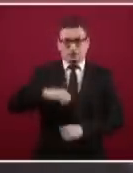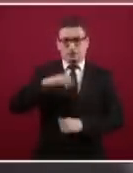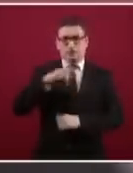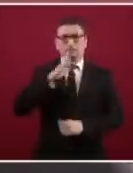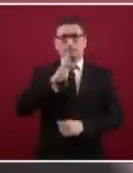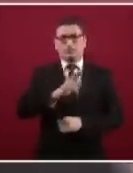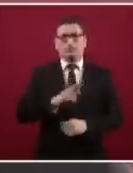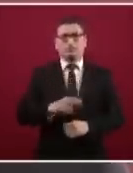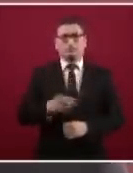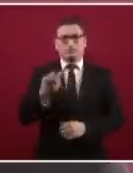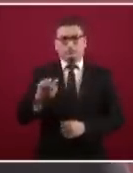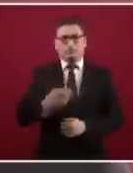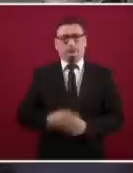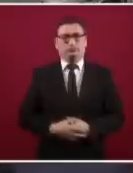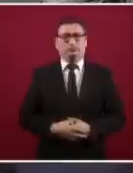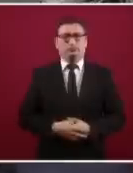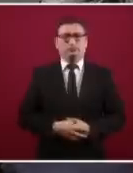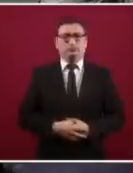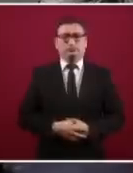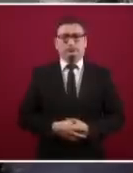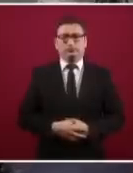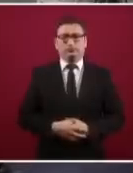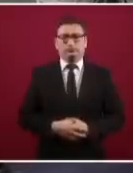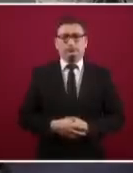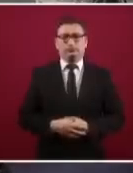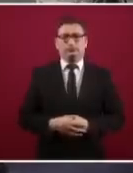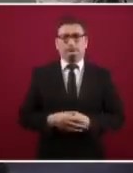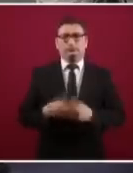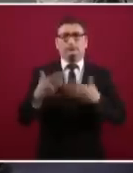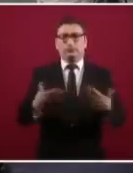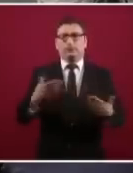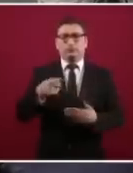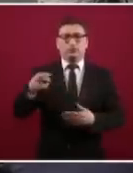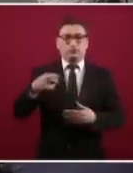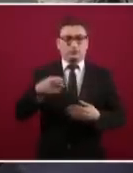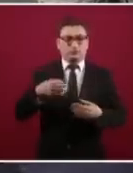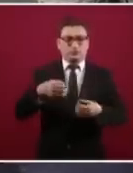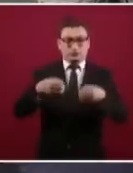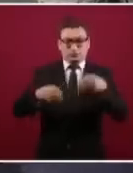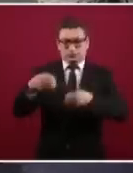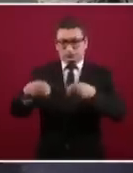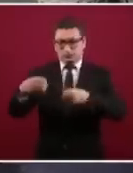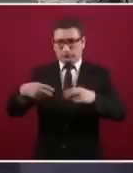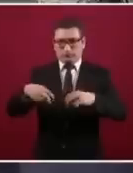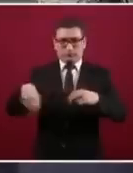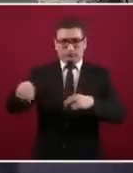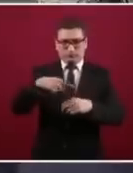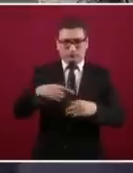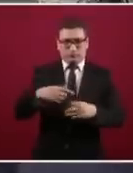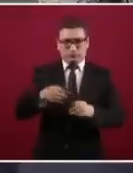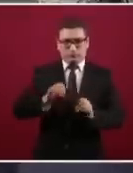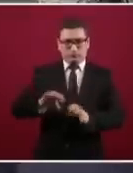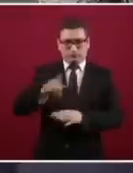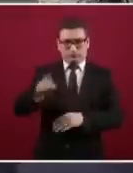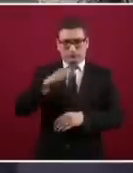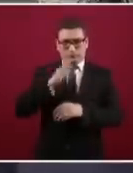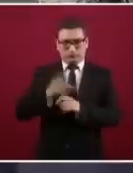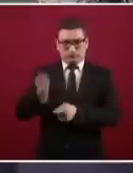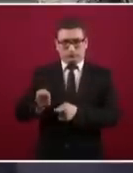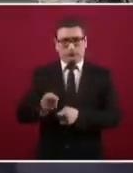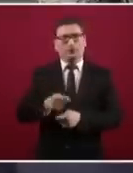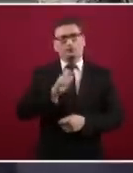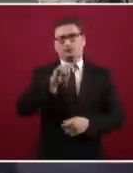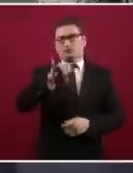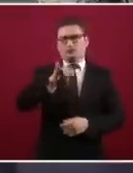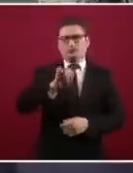a resolver. Se lo dejan a la cancha del Poder Judicial. ¿Mande? Se lo dejan a la cancha del Poder Judicial. Sí,